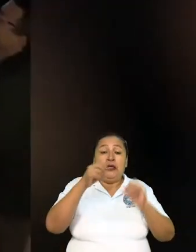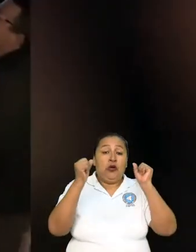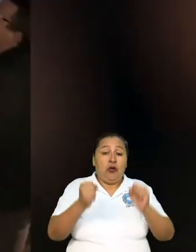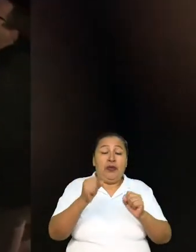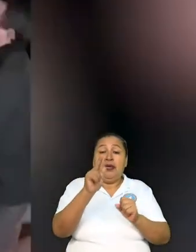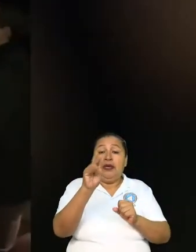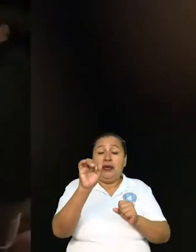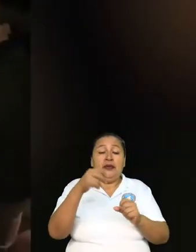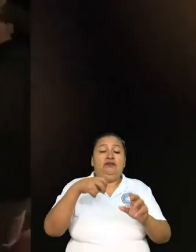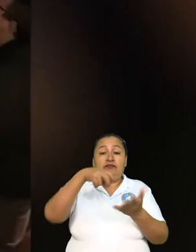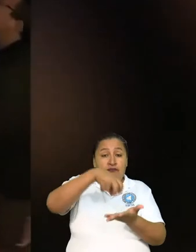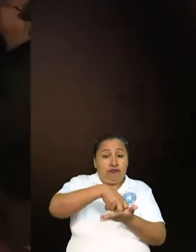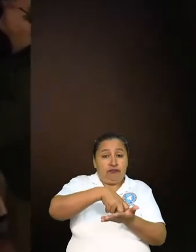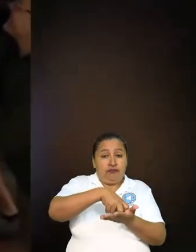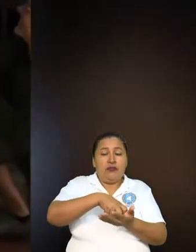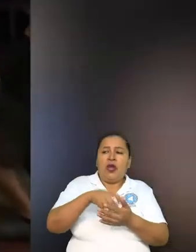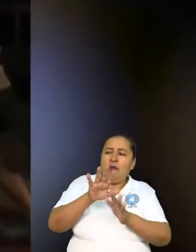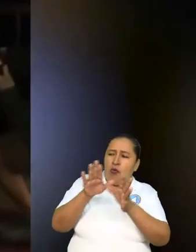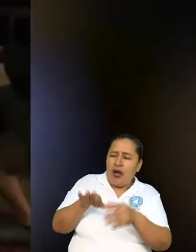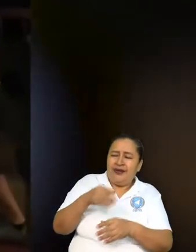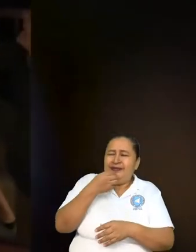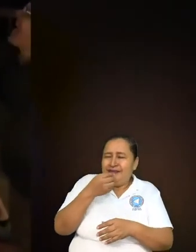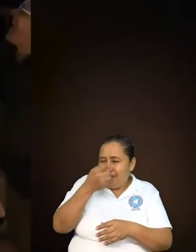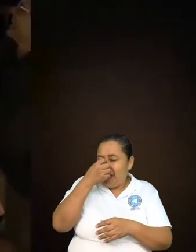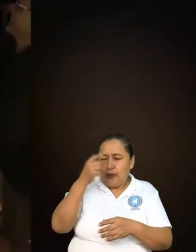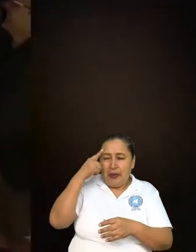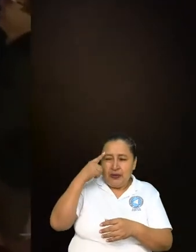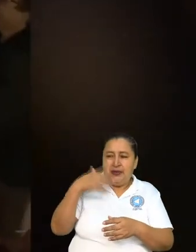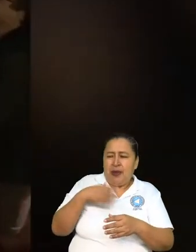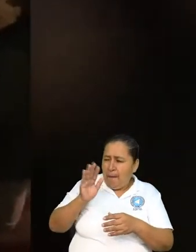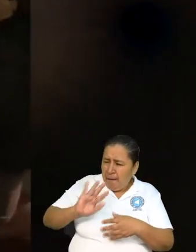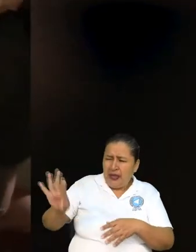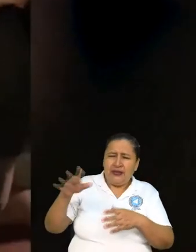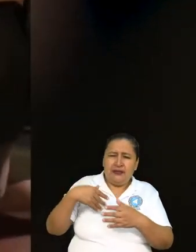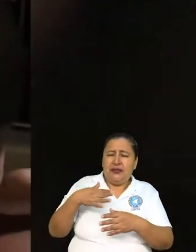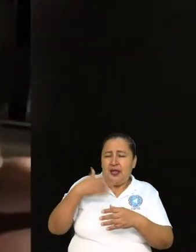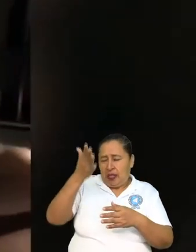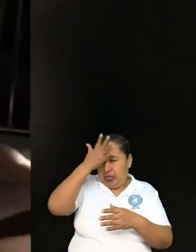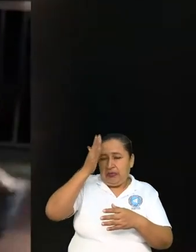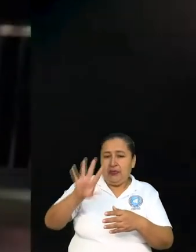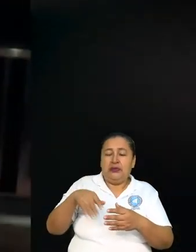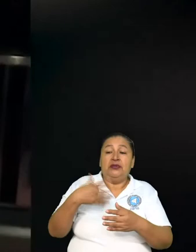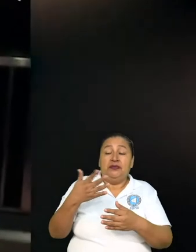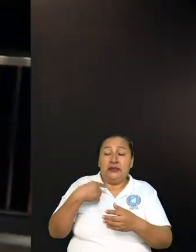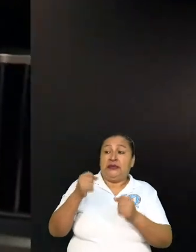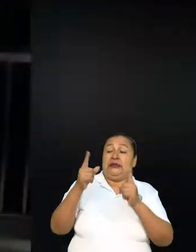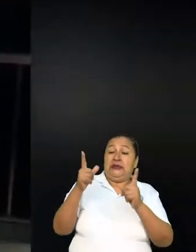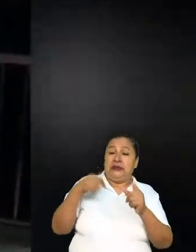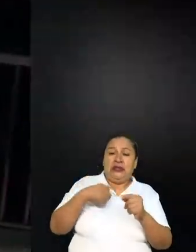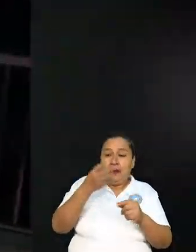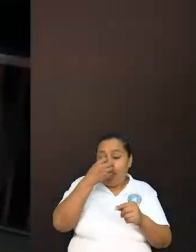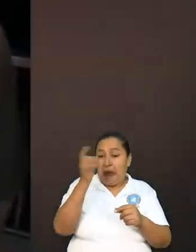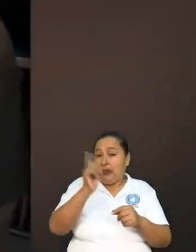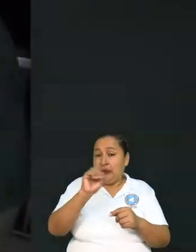Kate se arrodilló. Asumiendo que era una broma, Grace golpeó cariñosamente a Kate en la cabeza antes de darse cuenta de que no era una